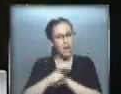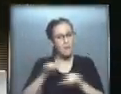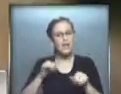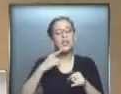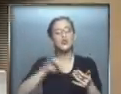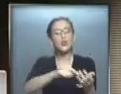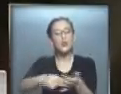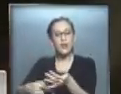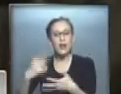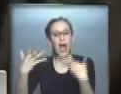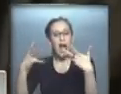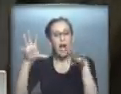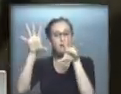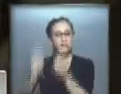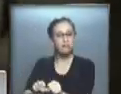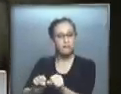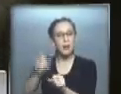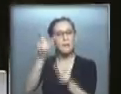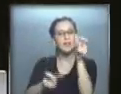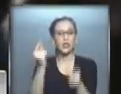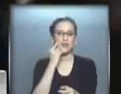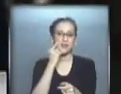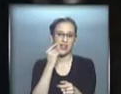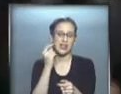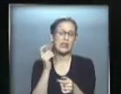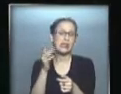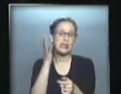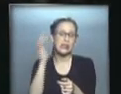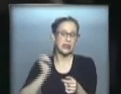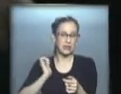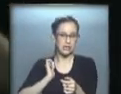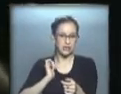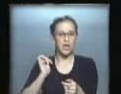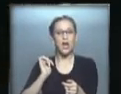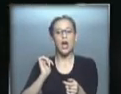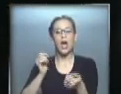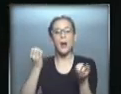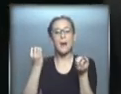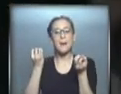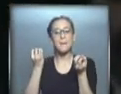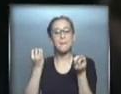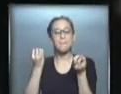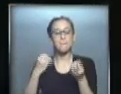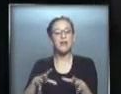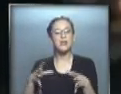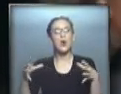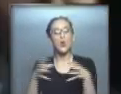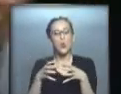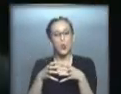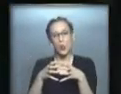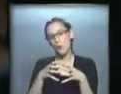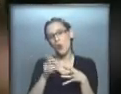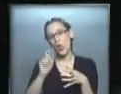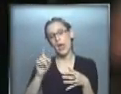atrapar a los últimos nazis sobrevivientes la iniciativa fue lanzada por el centro simón wiesenthal